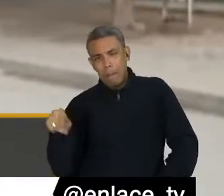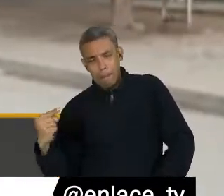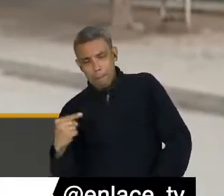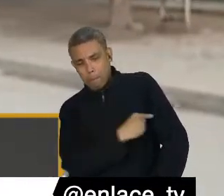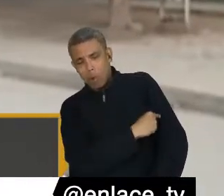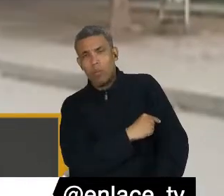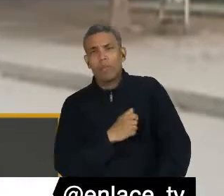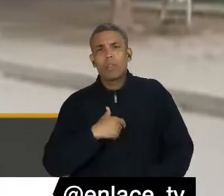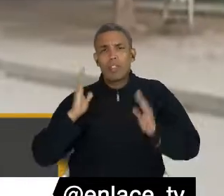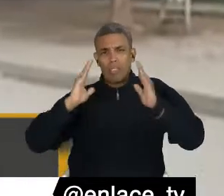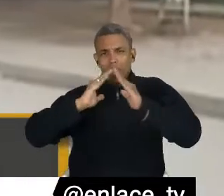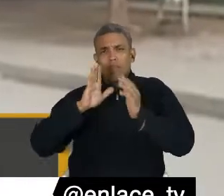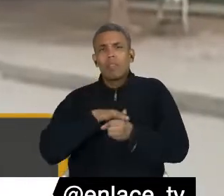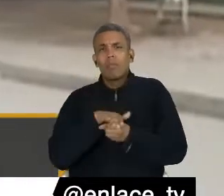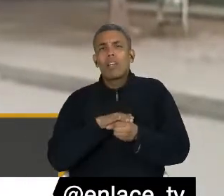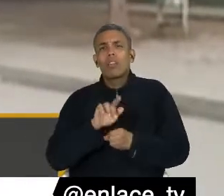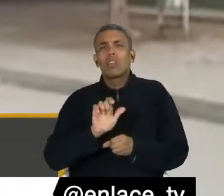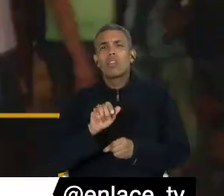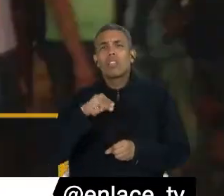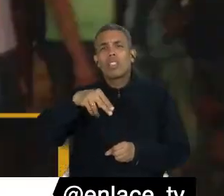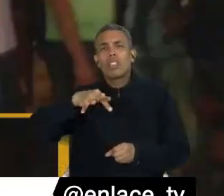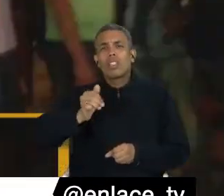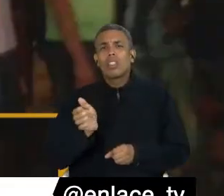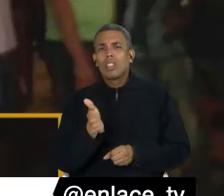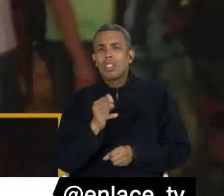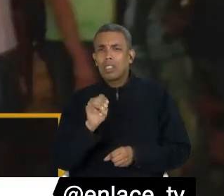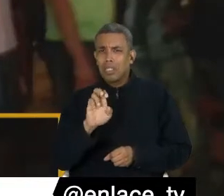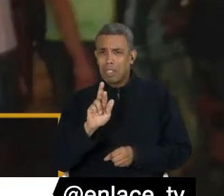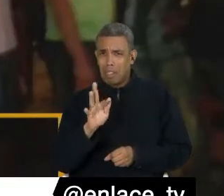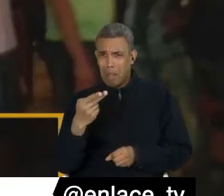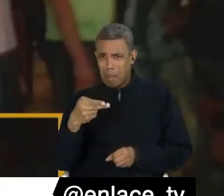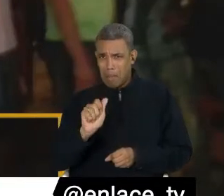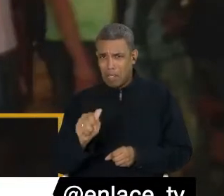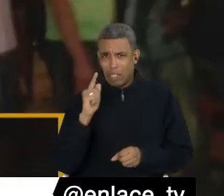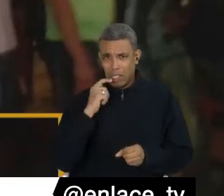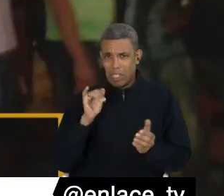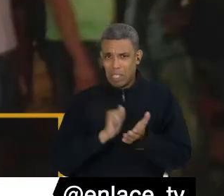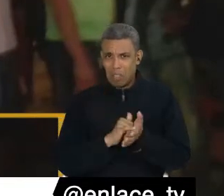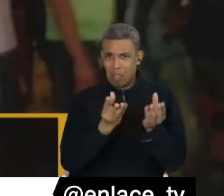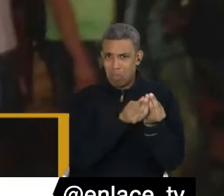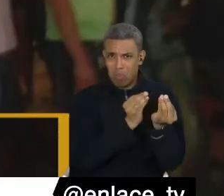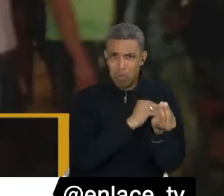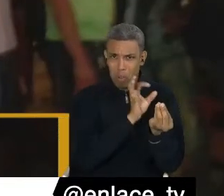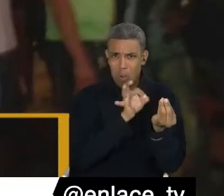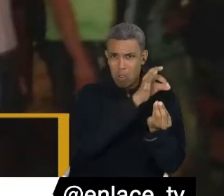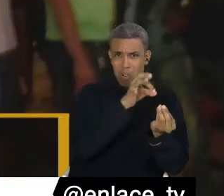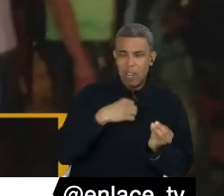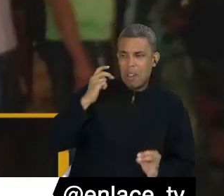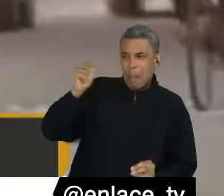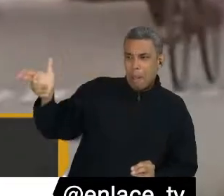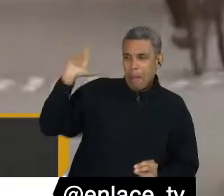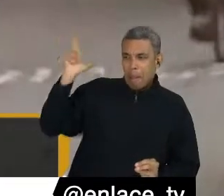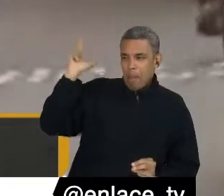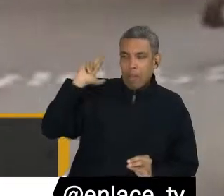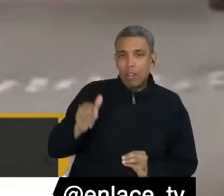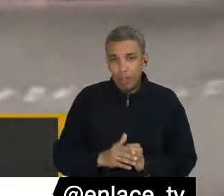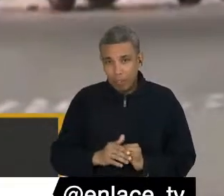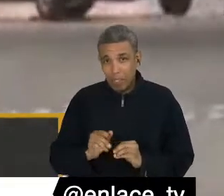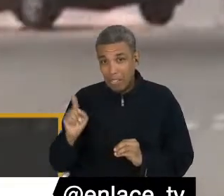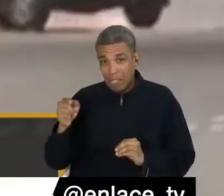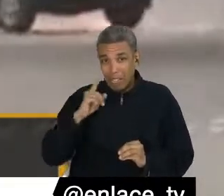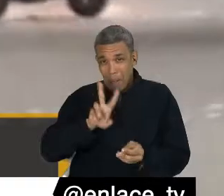jugador ubicada en el barrio Santa Marta y dispararon de manera indiscriminada contra el futbolista. Los hombres huyeron del lugar mientras el jugador era trasladado